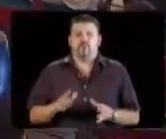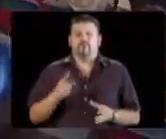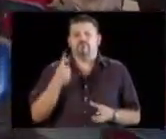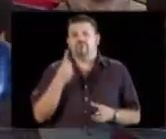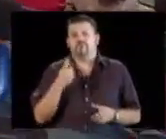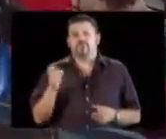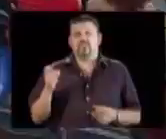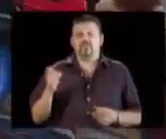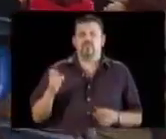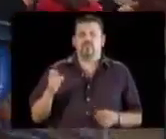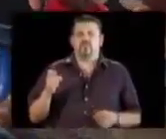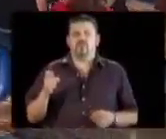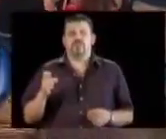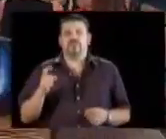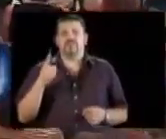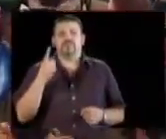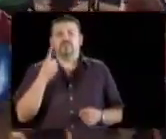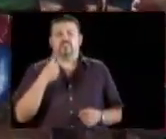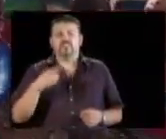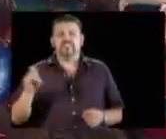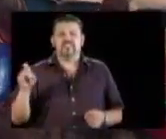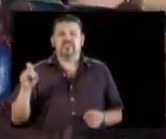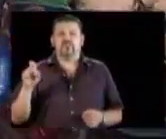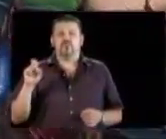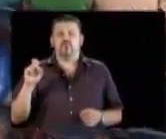¿ciento qué? 145 mil,